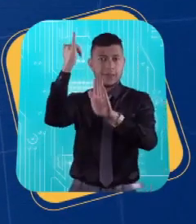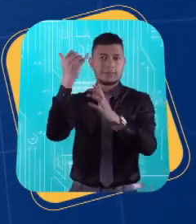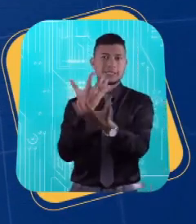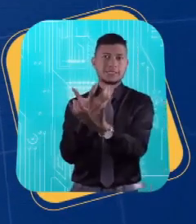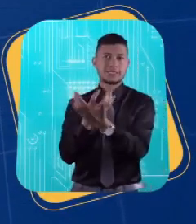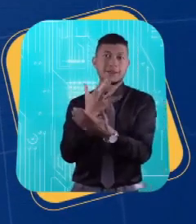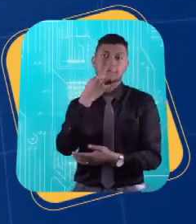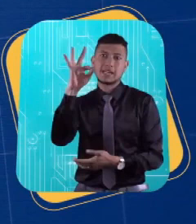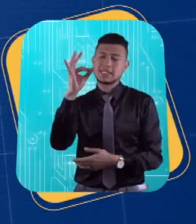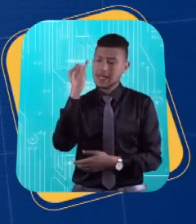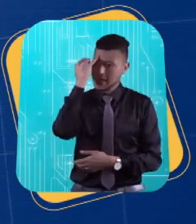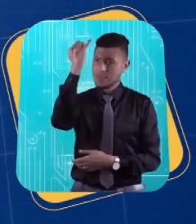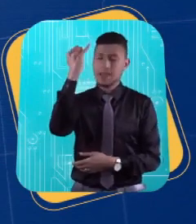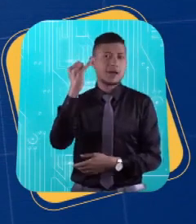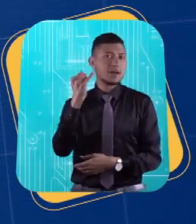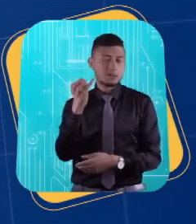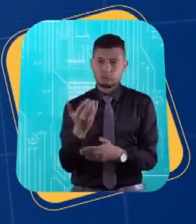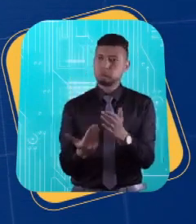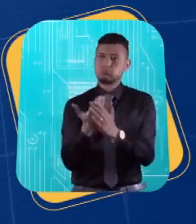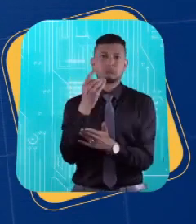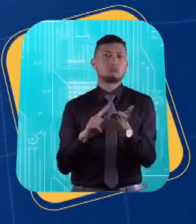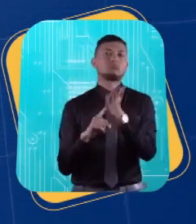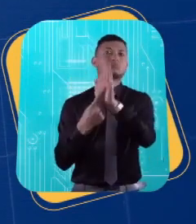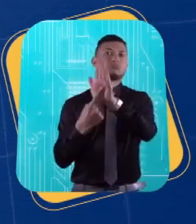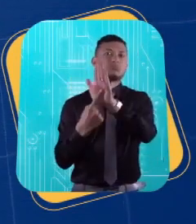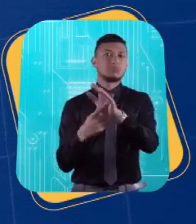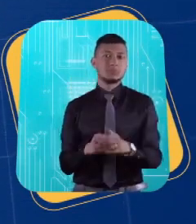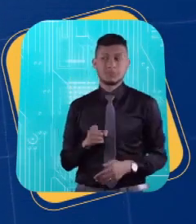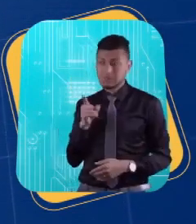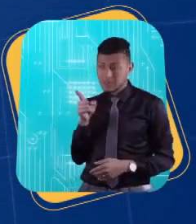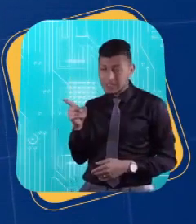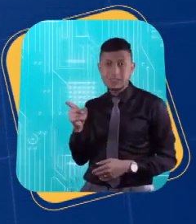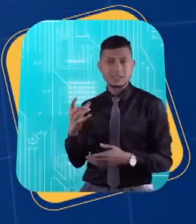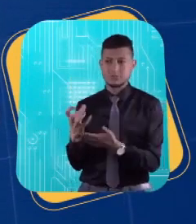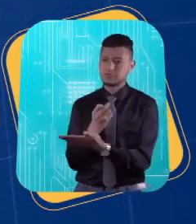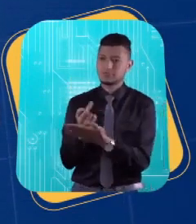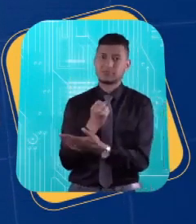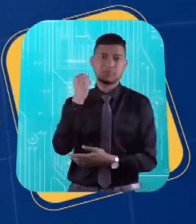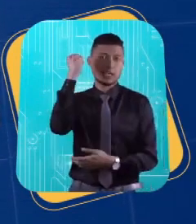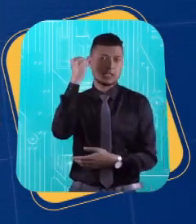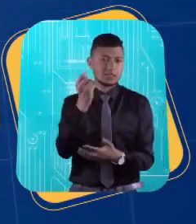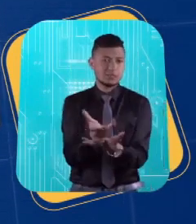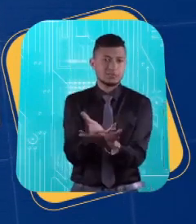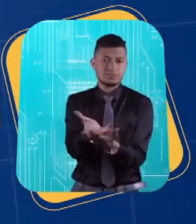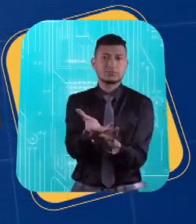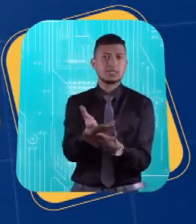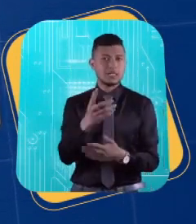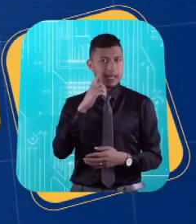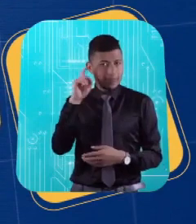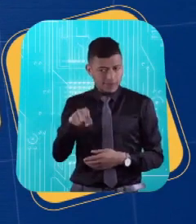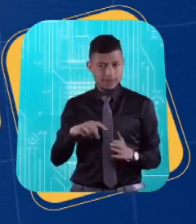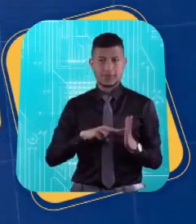Louis Daguerre presentó ante la Academia de Ciencias de Francia su último invento, el daguerrotipo.